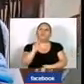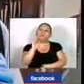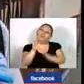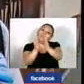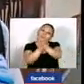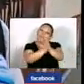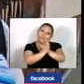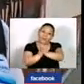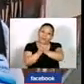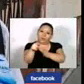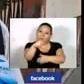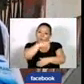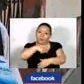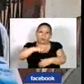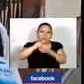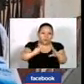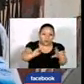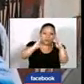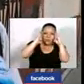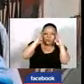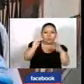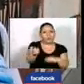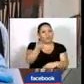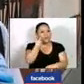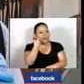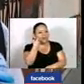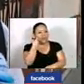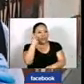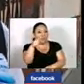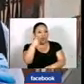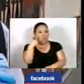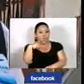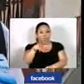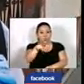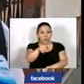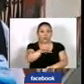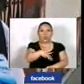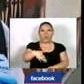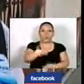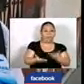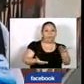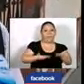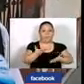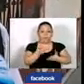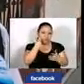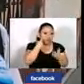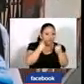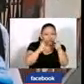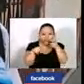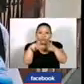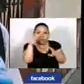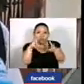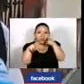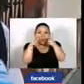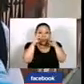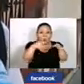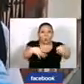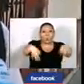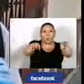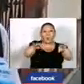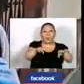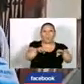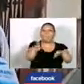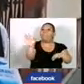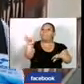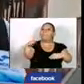a la población estar pendiente de eso, que si son estables en el negocio, pues que estén pendientes que no estén destapados, porque las